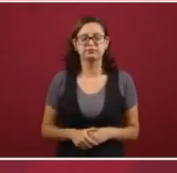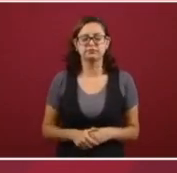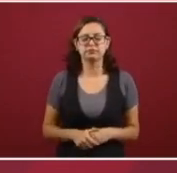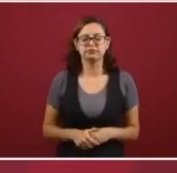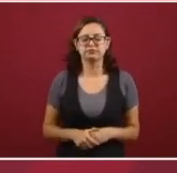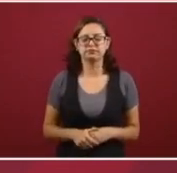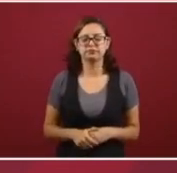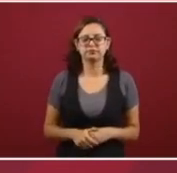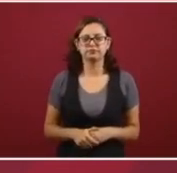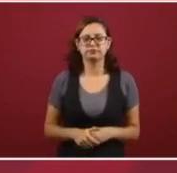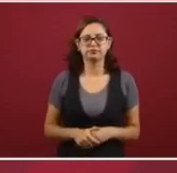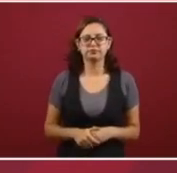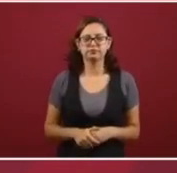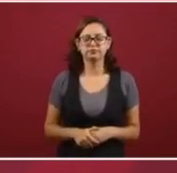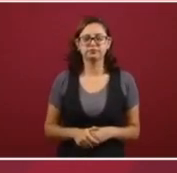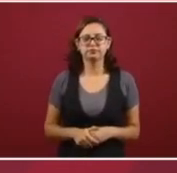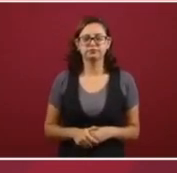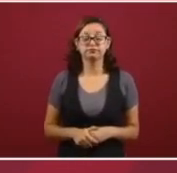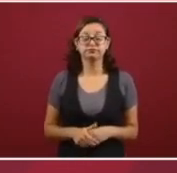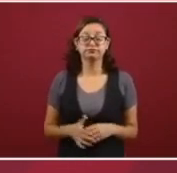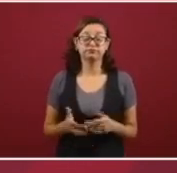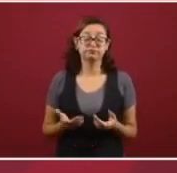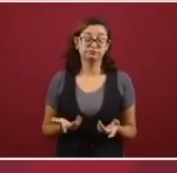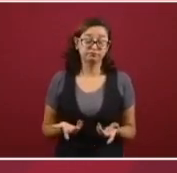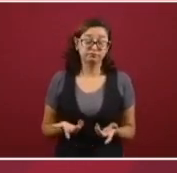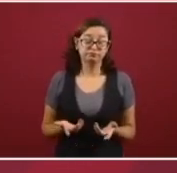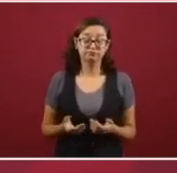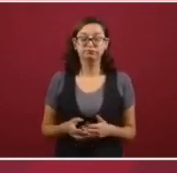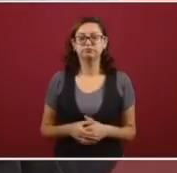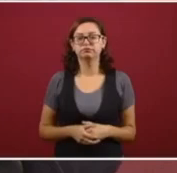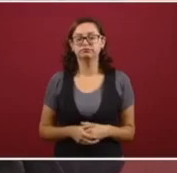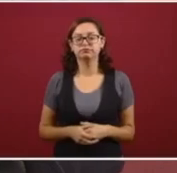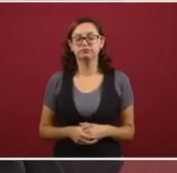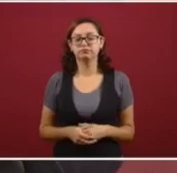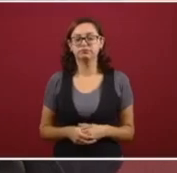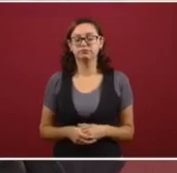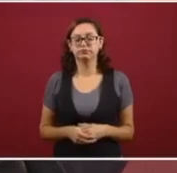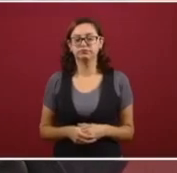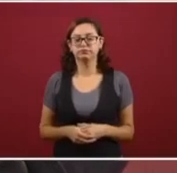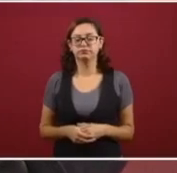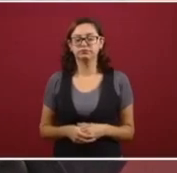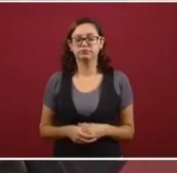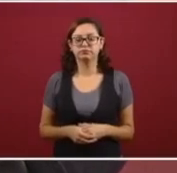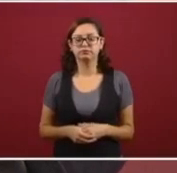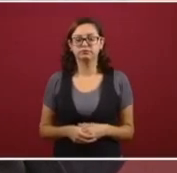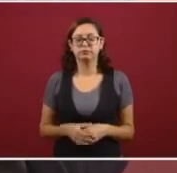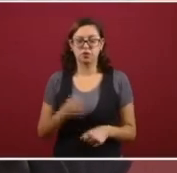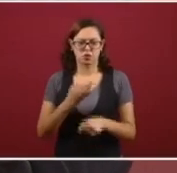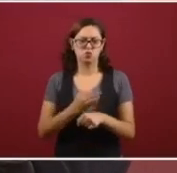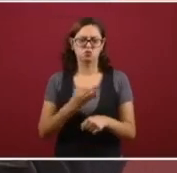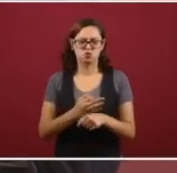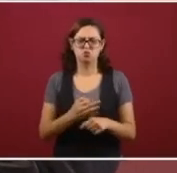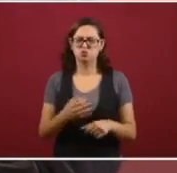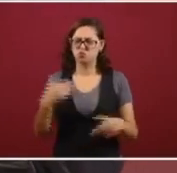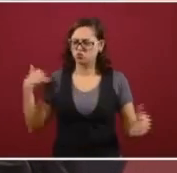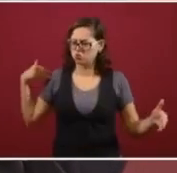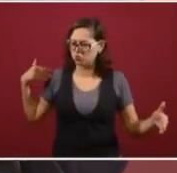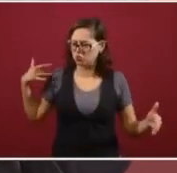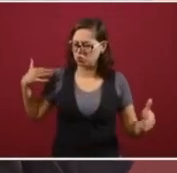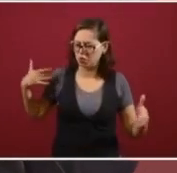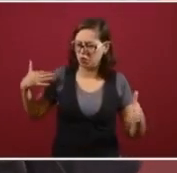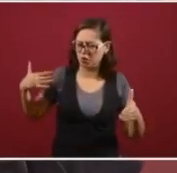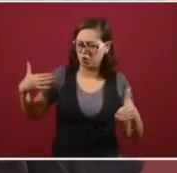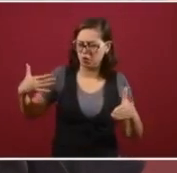al estudio de impacto ambiental que emitió ayer la Secretaría de Medio Ambiente y Recursos Naturales, el mandatario confió en que el Poder